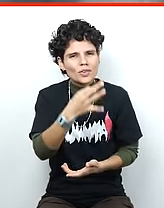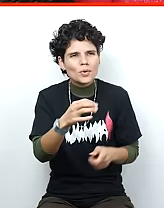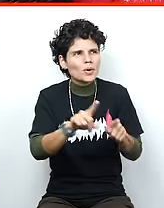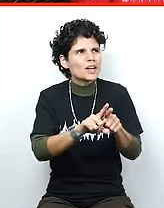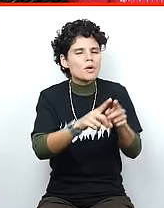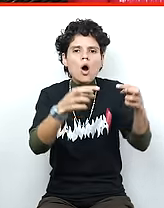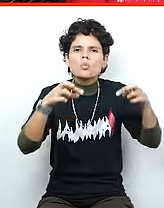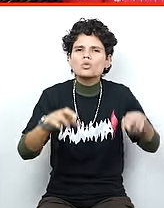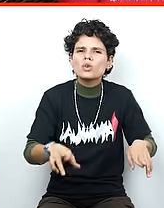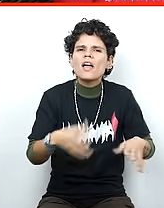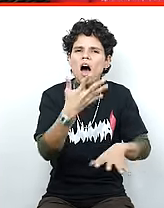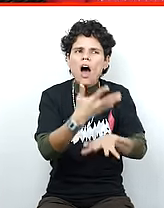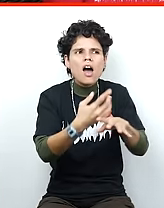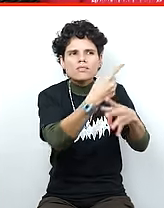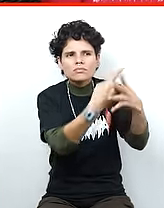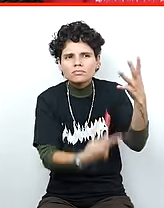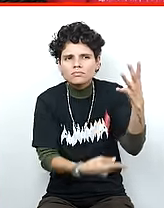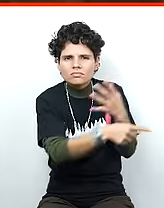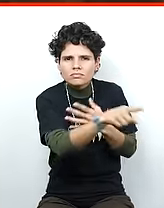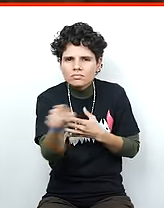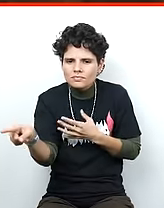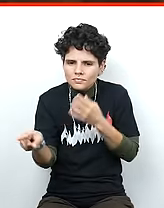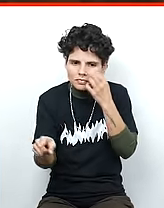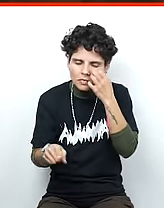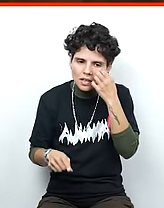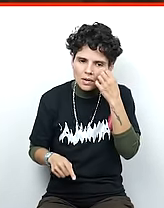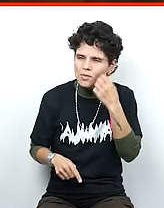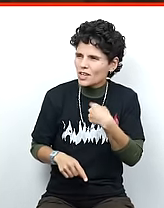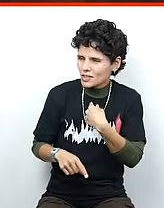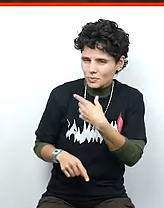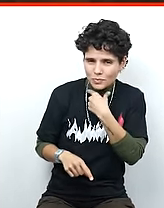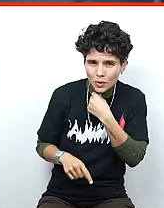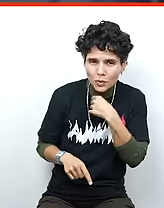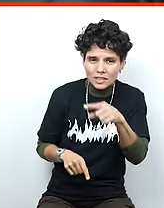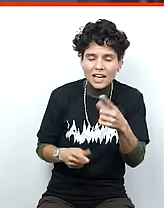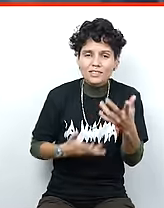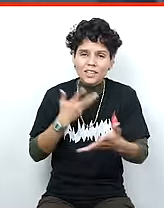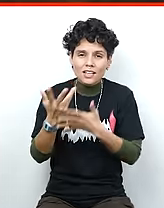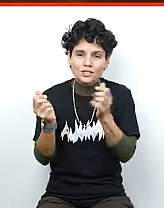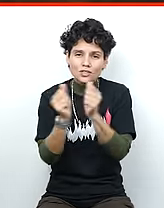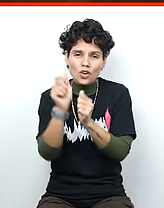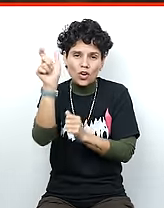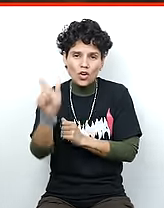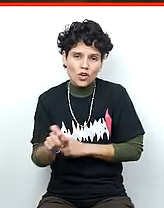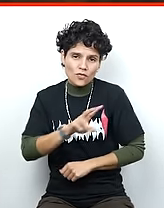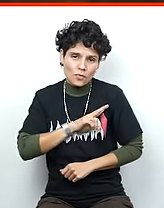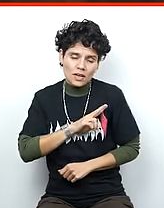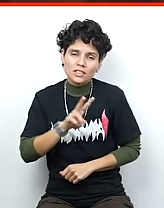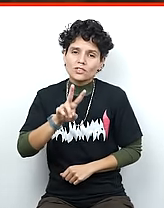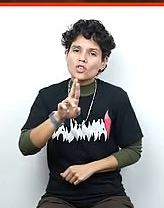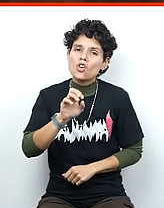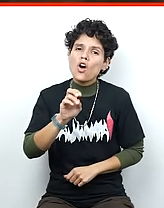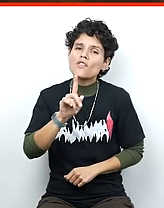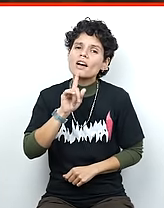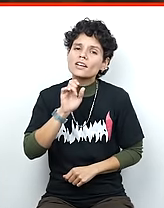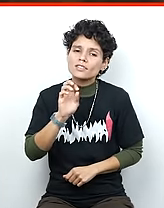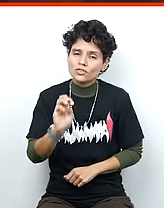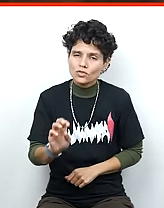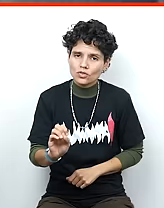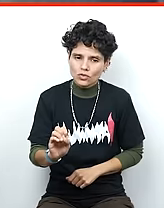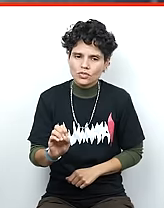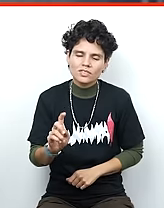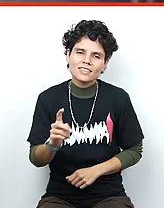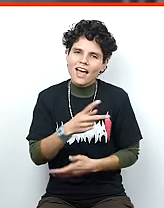que las oportunidades están en todos. Por eso me gusta la rima de esta canción con Roberto. Sí. Bien, porque en la canción ahí directo, sí,